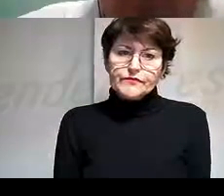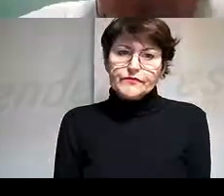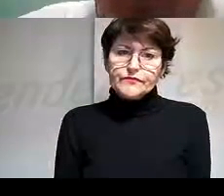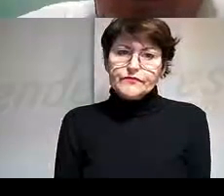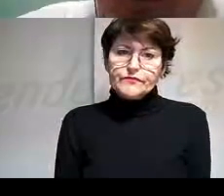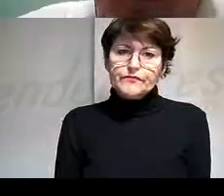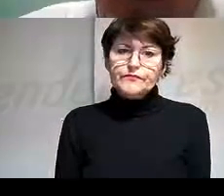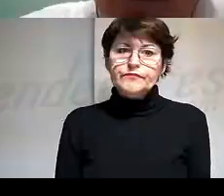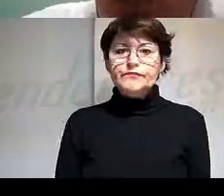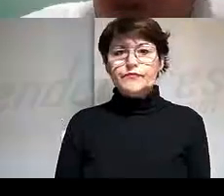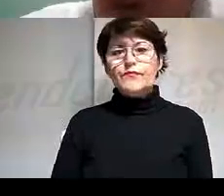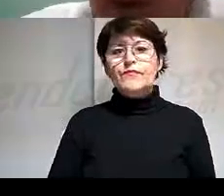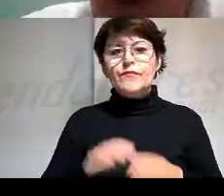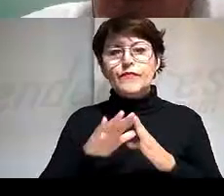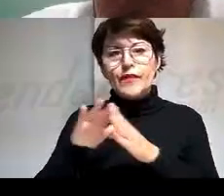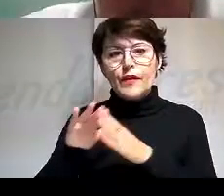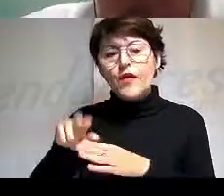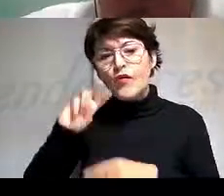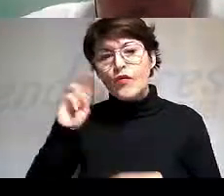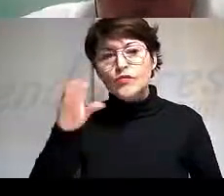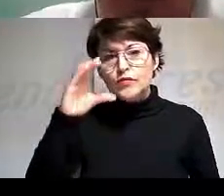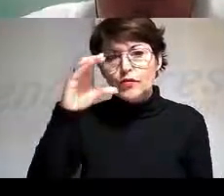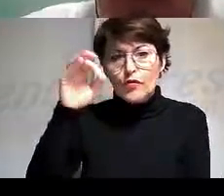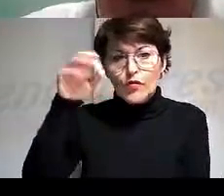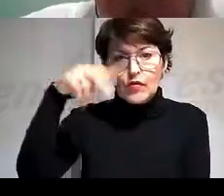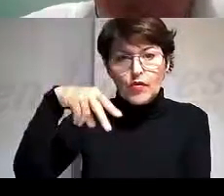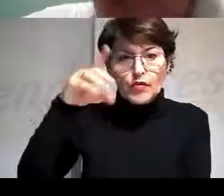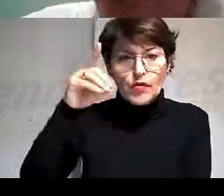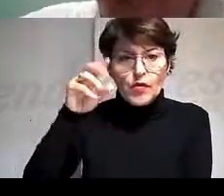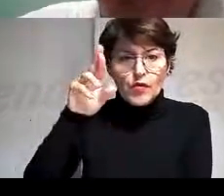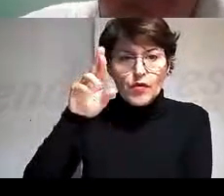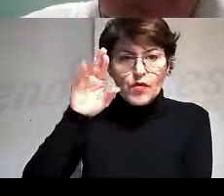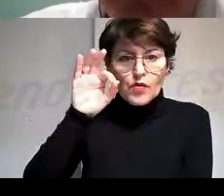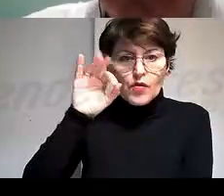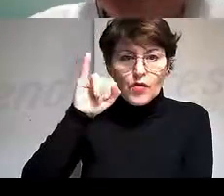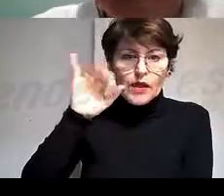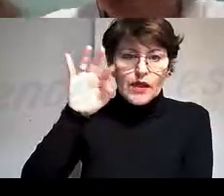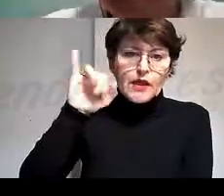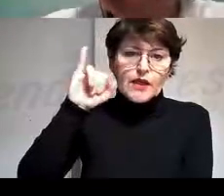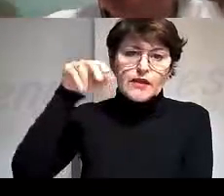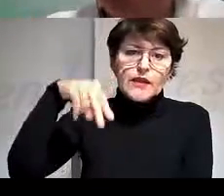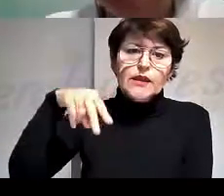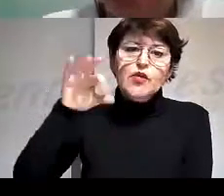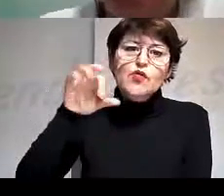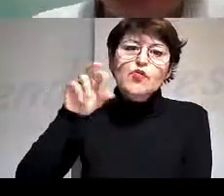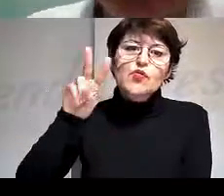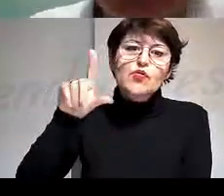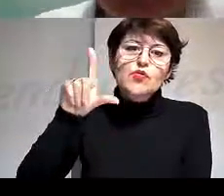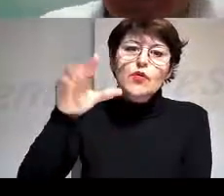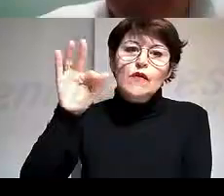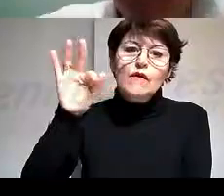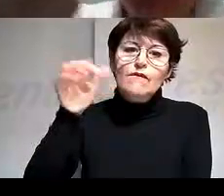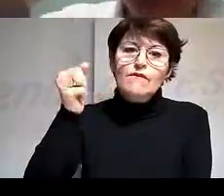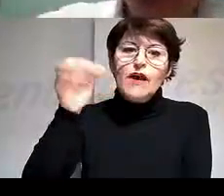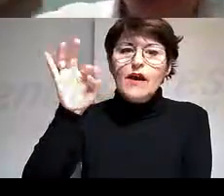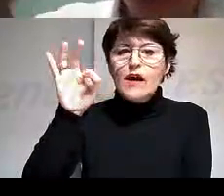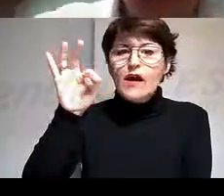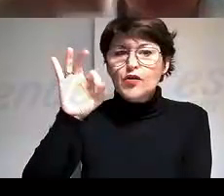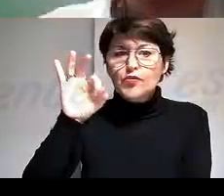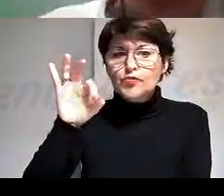El condroitín sulfato, tanto el condroitín sulfato como el sulfato de glucosamina, pues nadan, entre comillas, en el